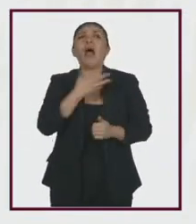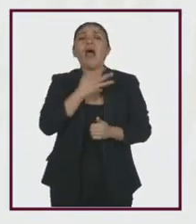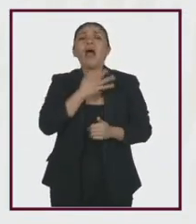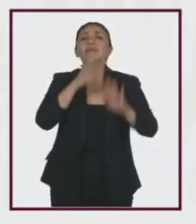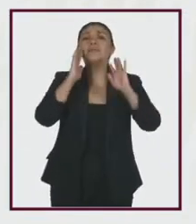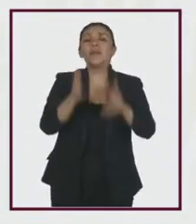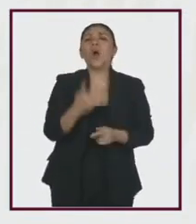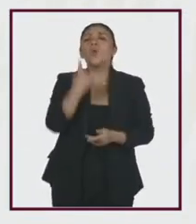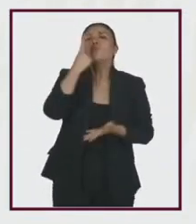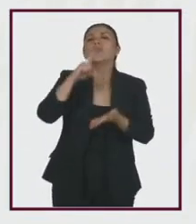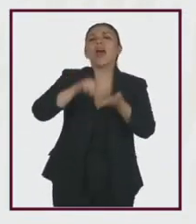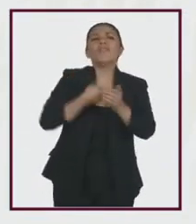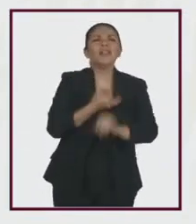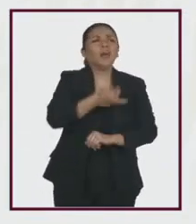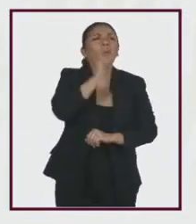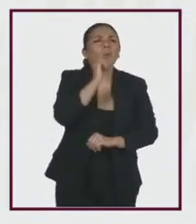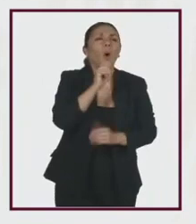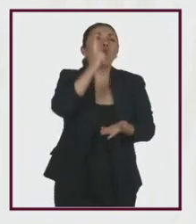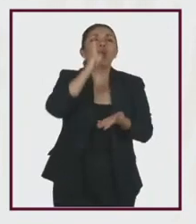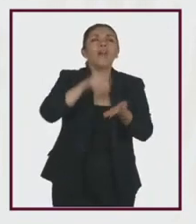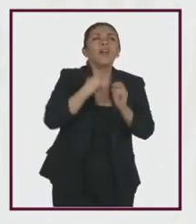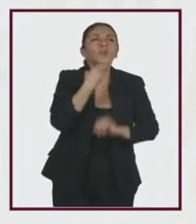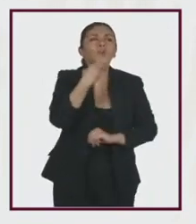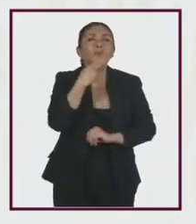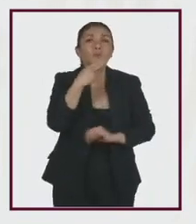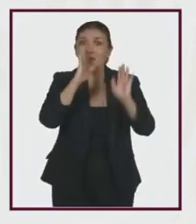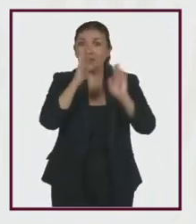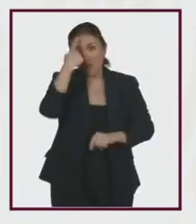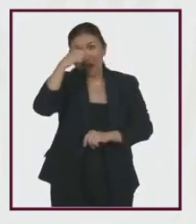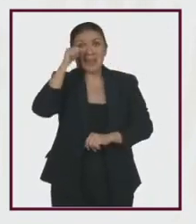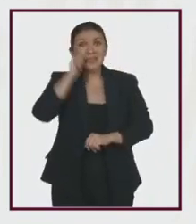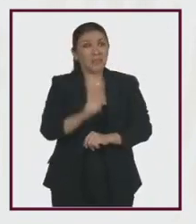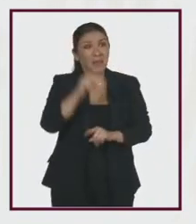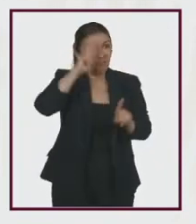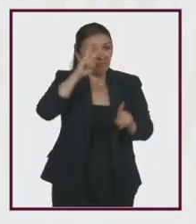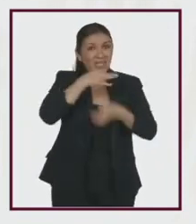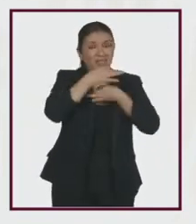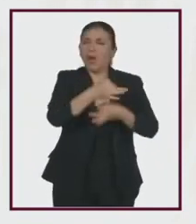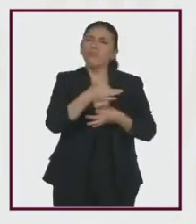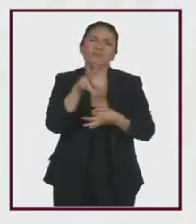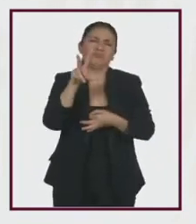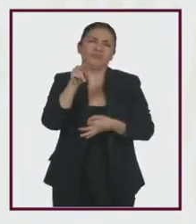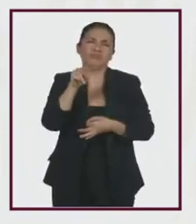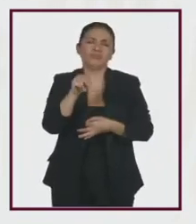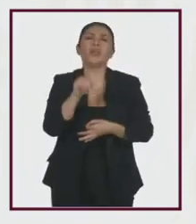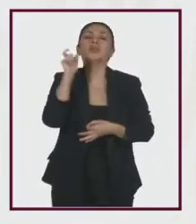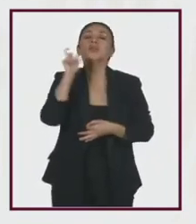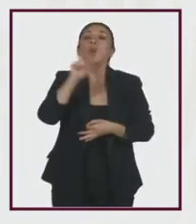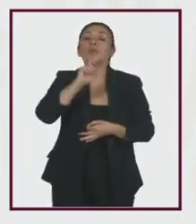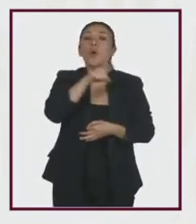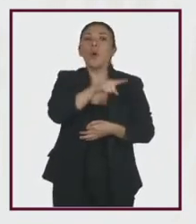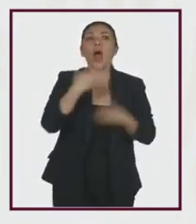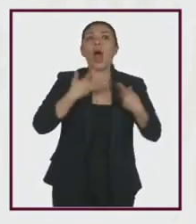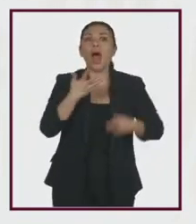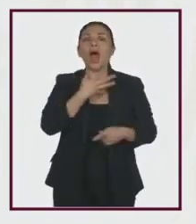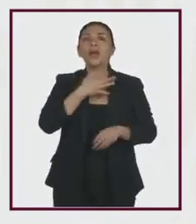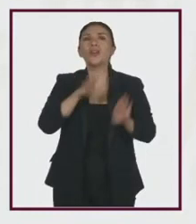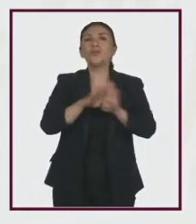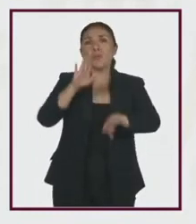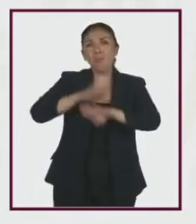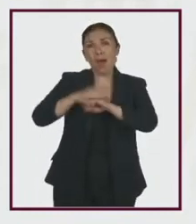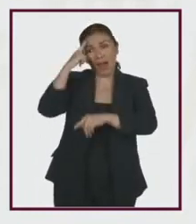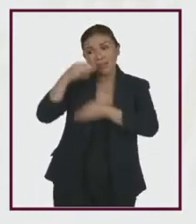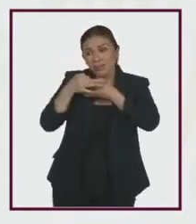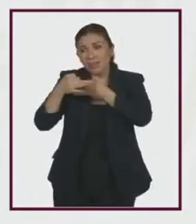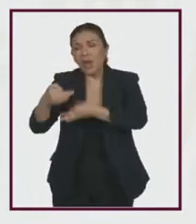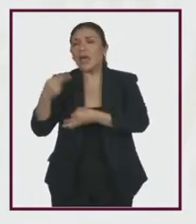consumo perjudicial o una dependencia. Esto es importante. Como lo mencionamos antes, el consumo de una sustancia que lleva a una dependencia va a requerir